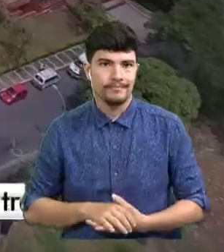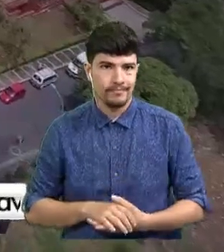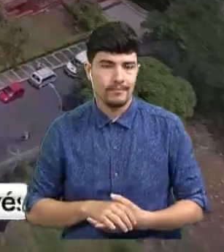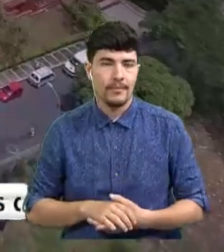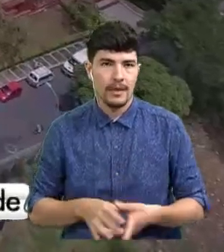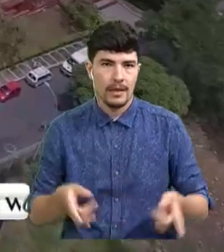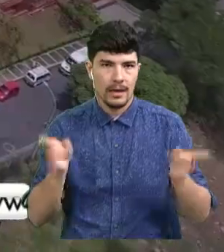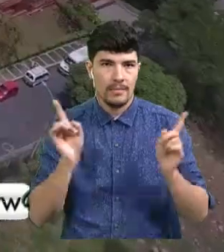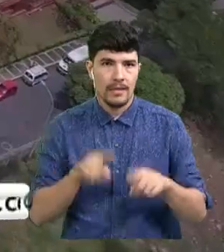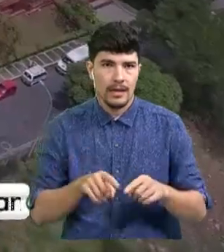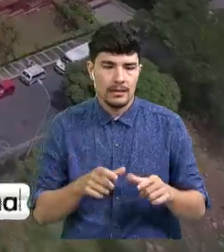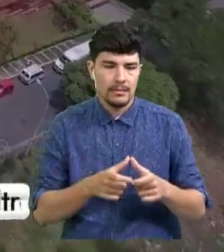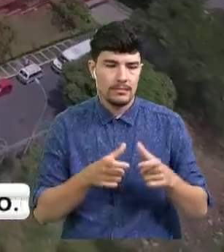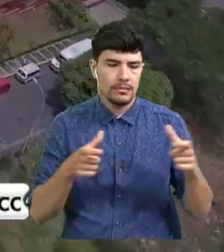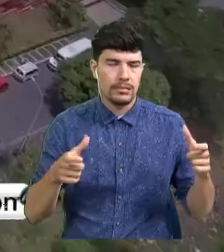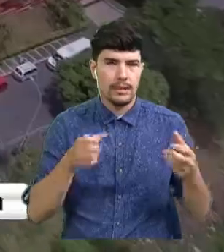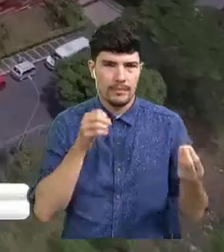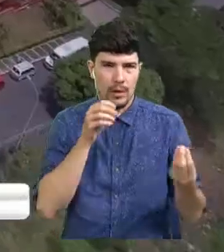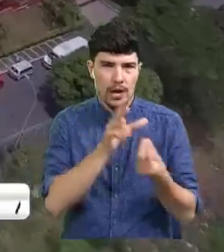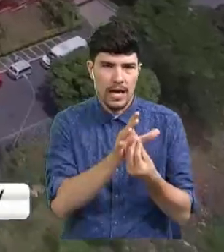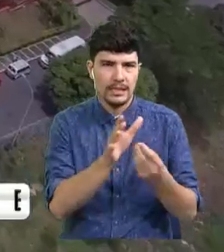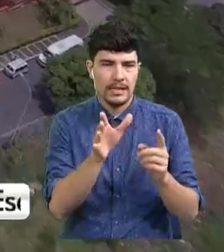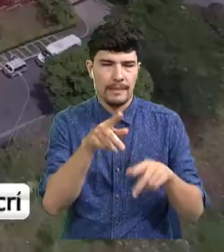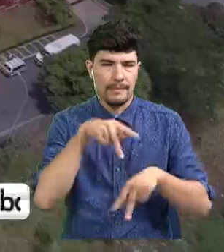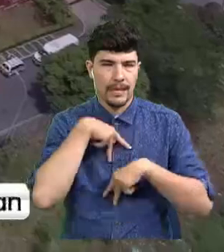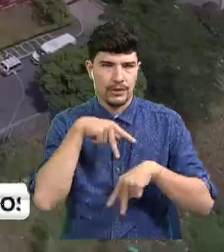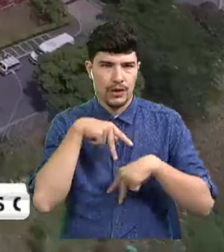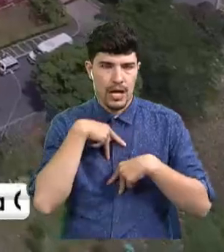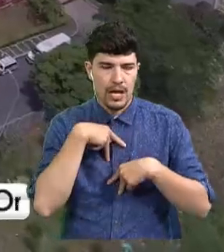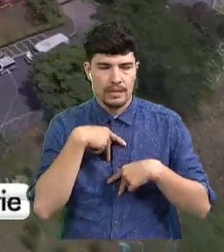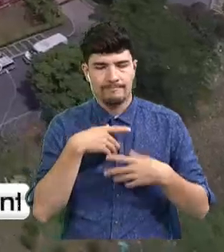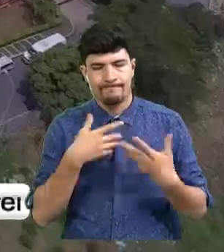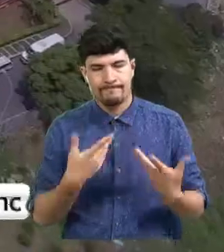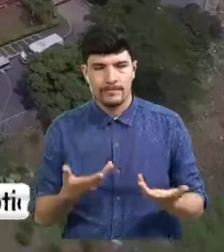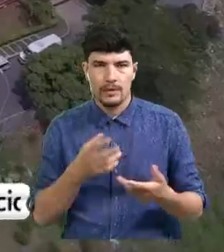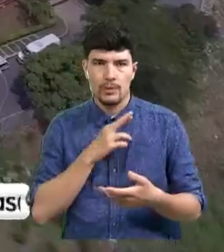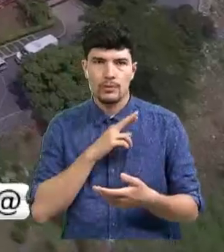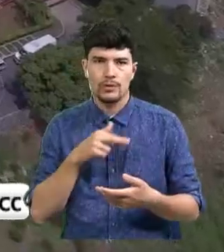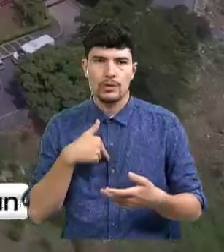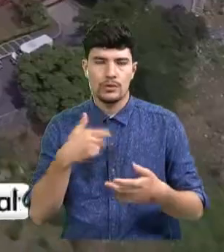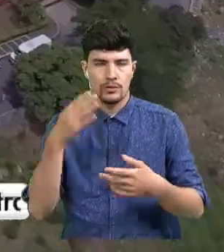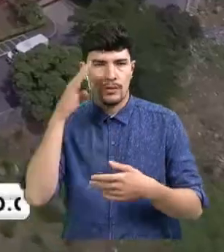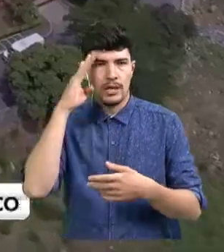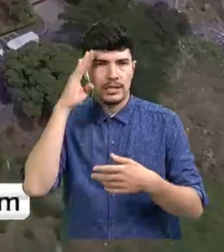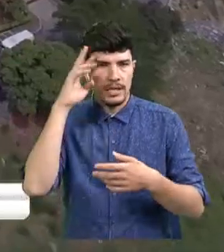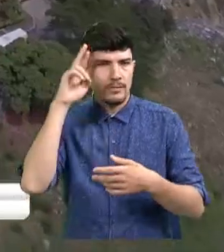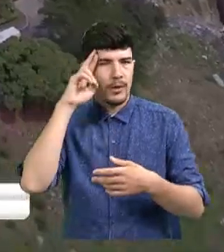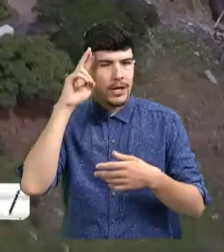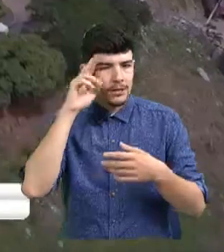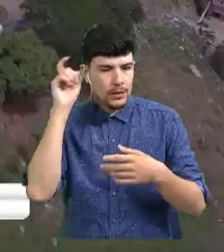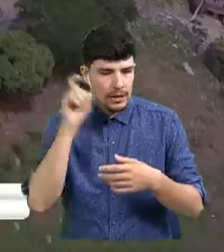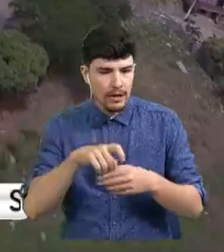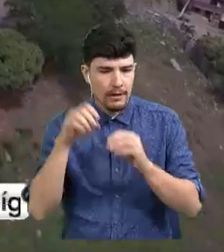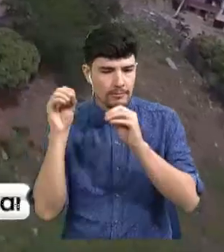Tenemos un leve incremento en las lesiones personales, que tenemos que trabajar mucho el tema de la